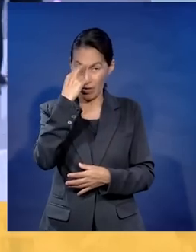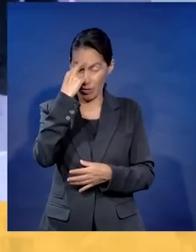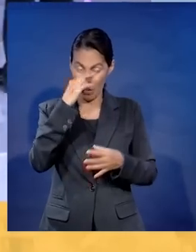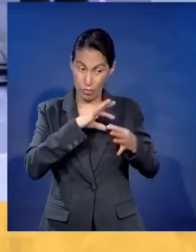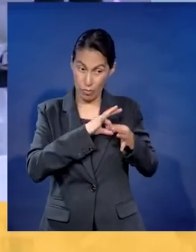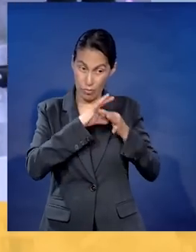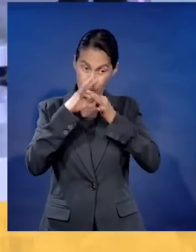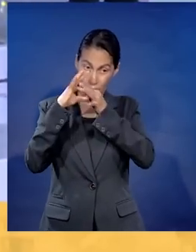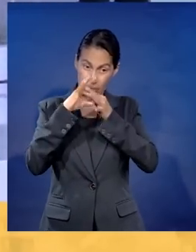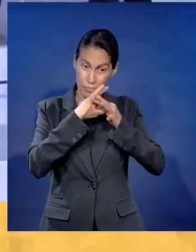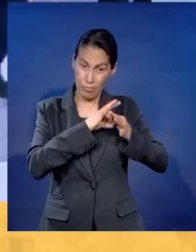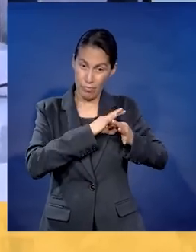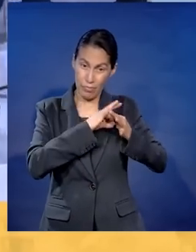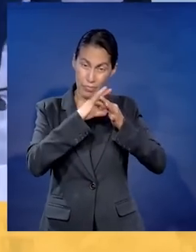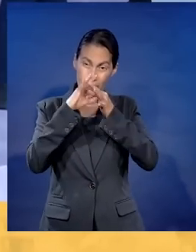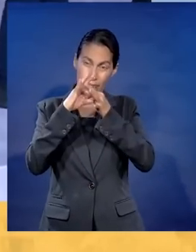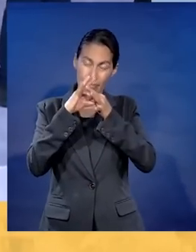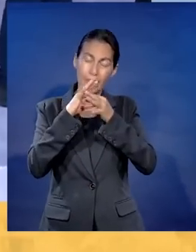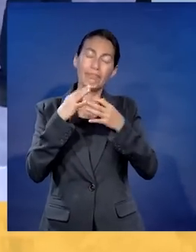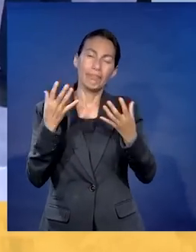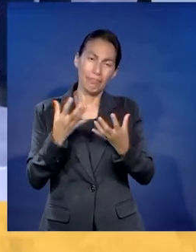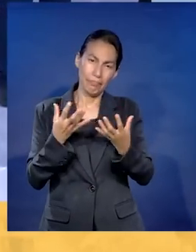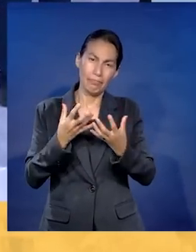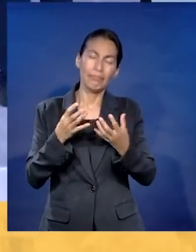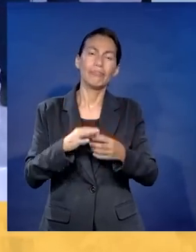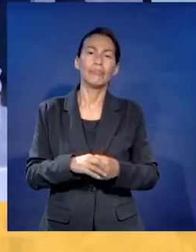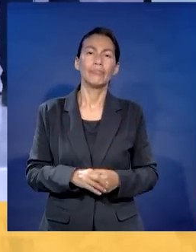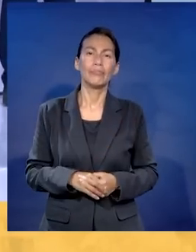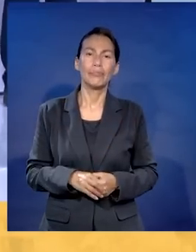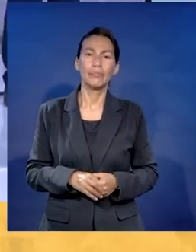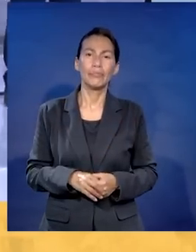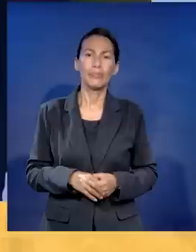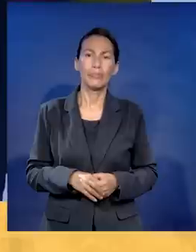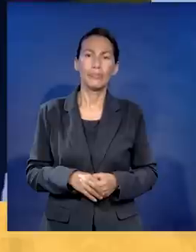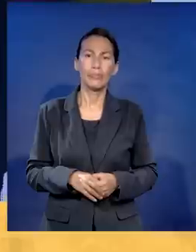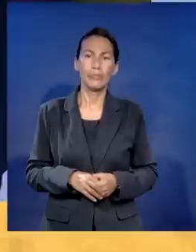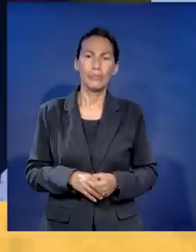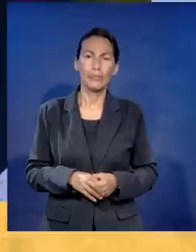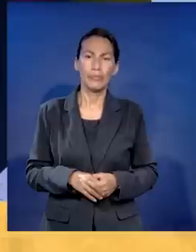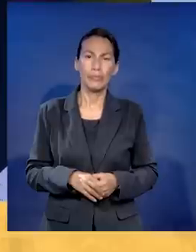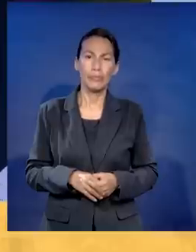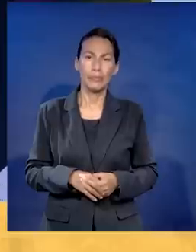la fe y la razón necesitan actuar juntas